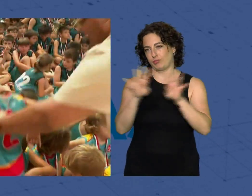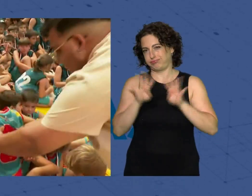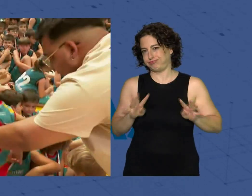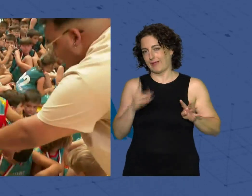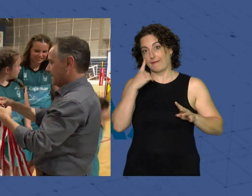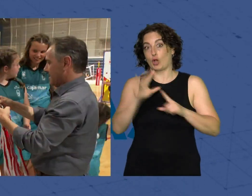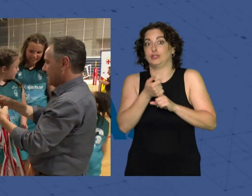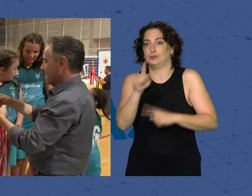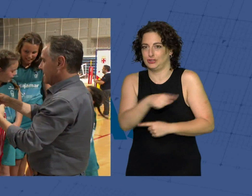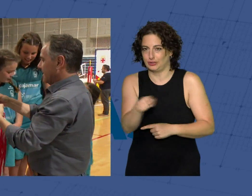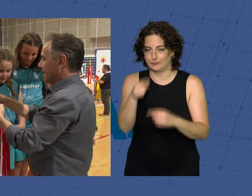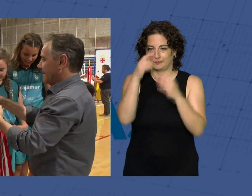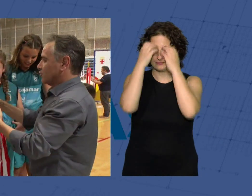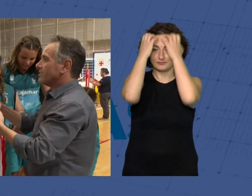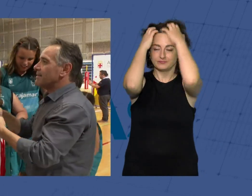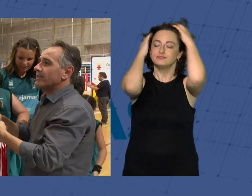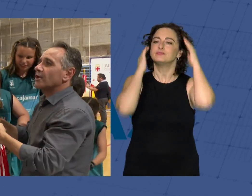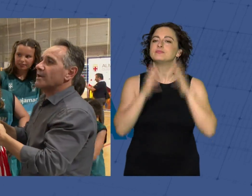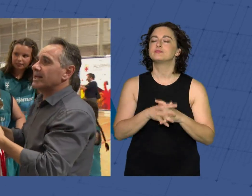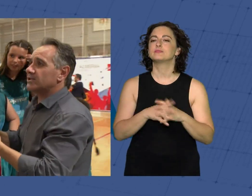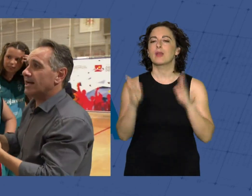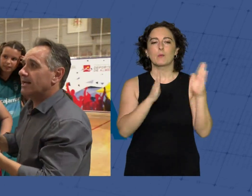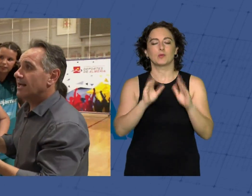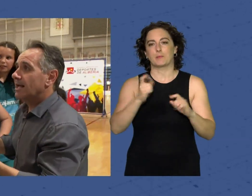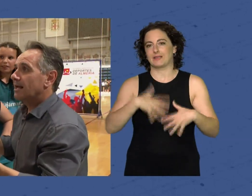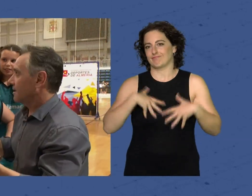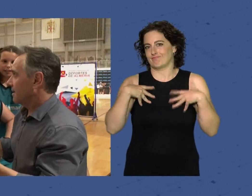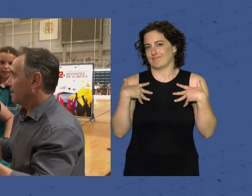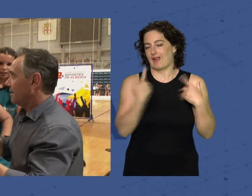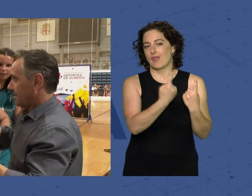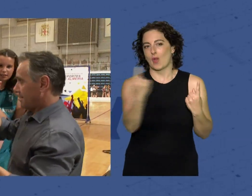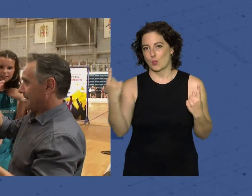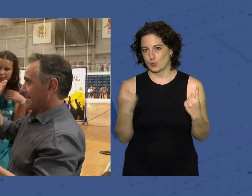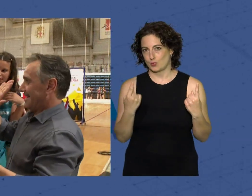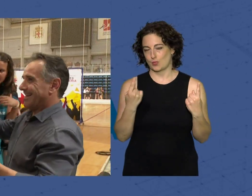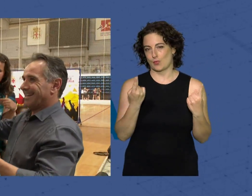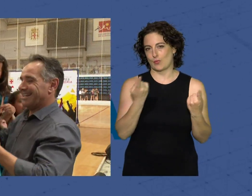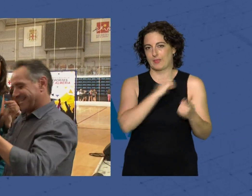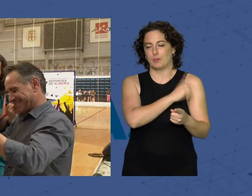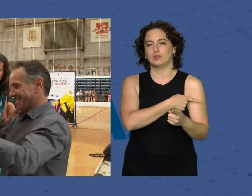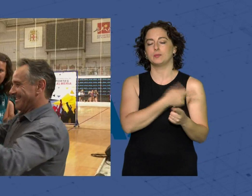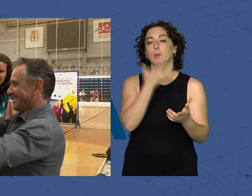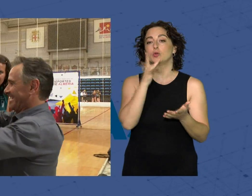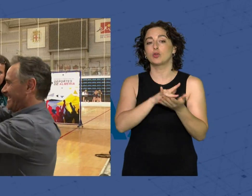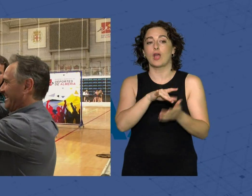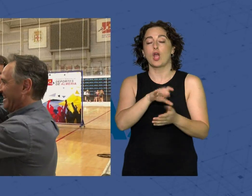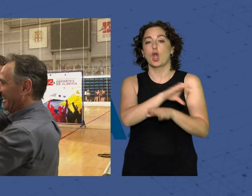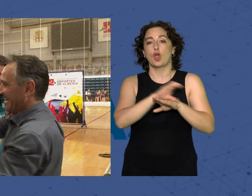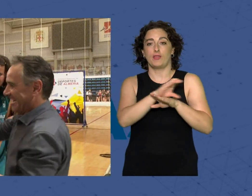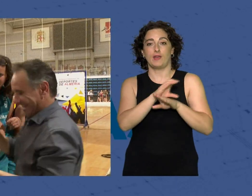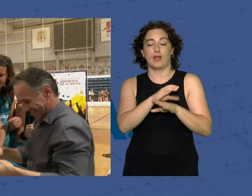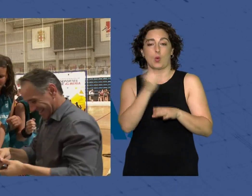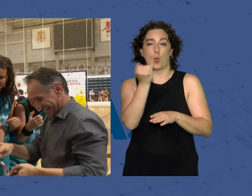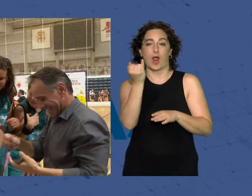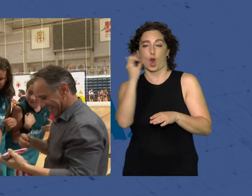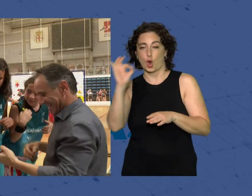si lo conseguimos El momento emocionante para cada uno de los deportistas llegaba cuando el concejal de deportes Juan José